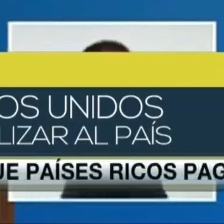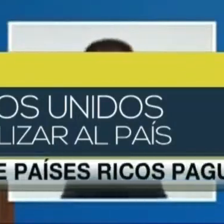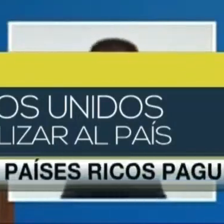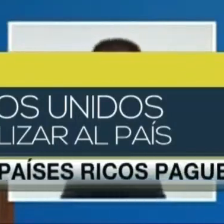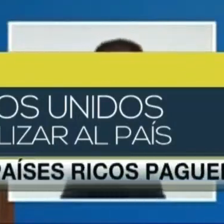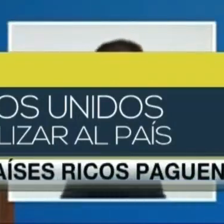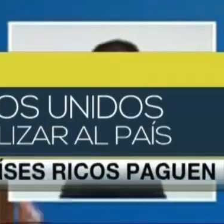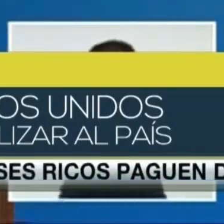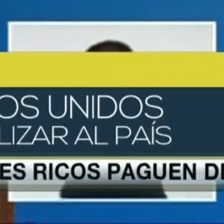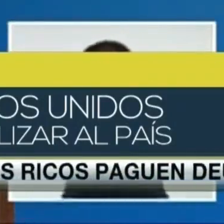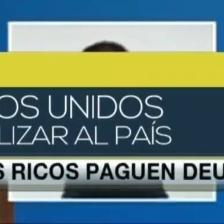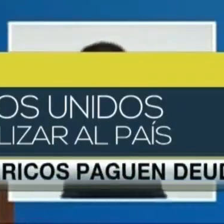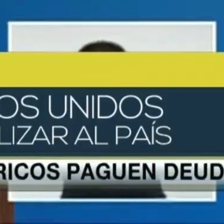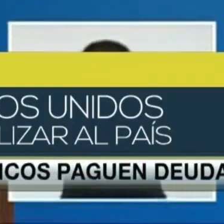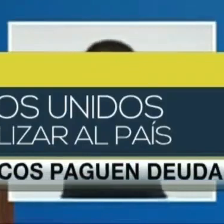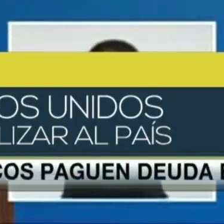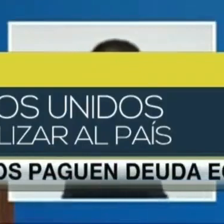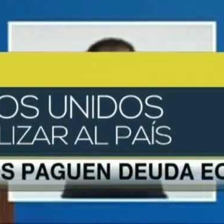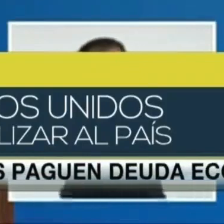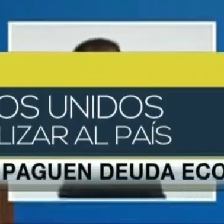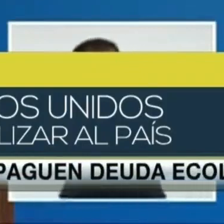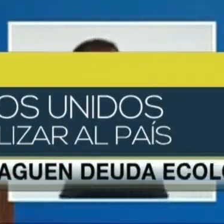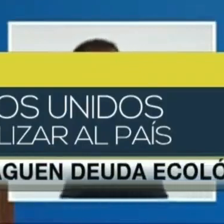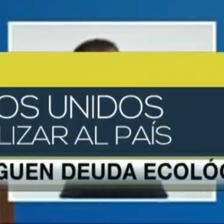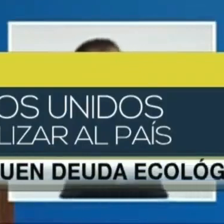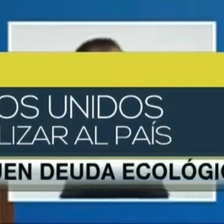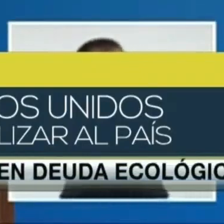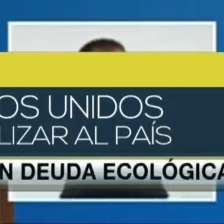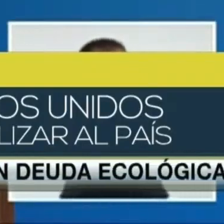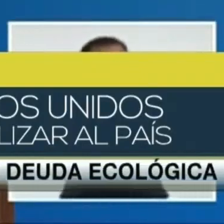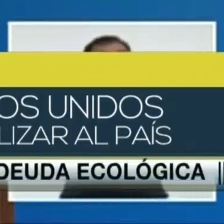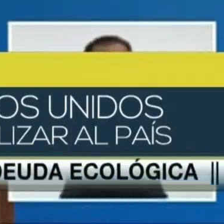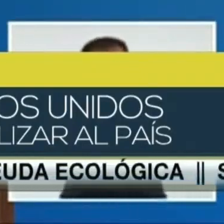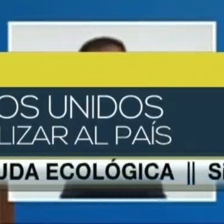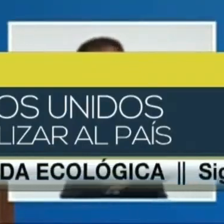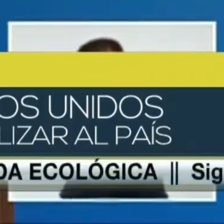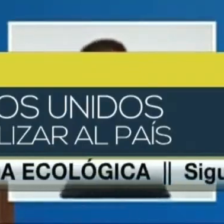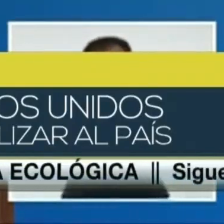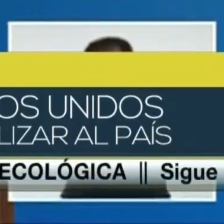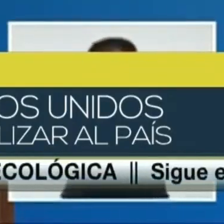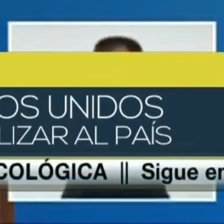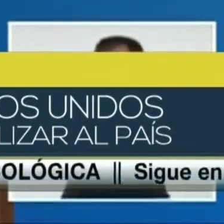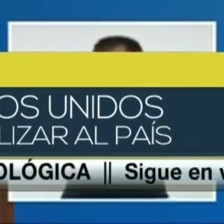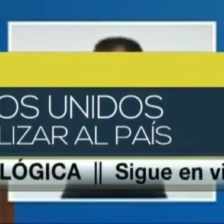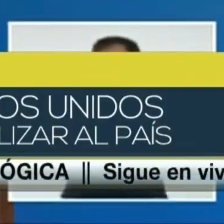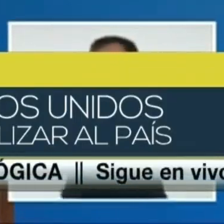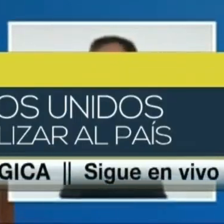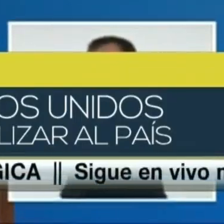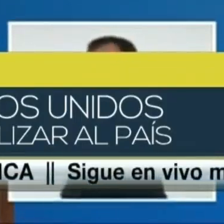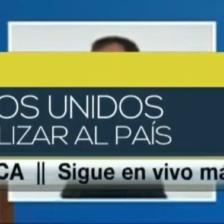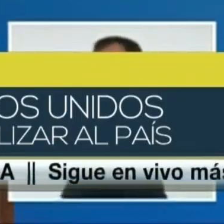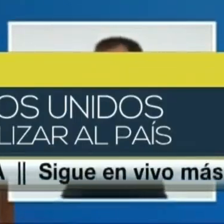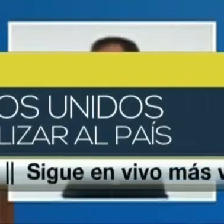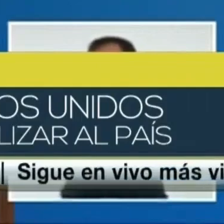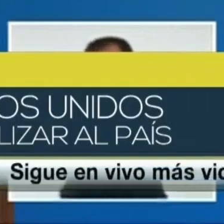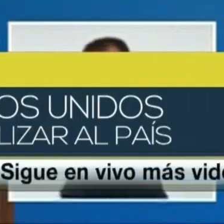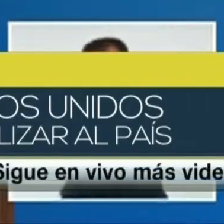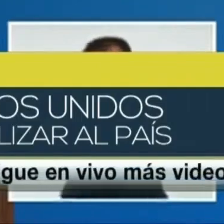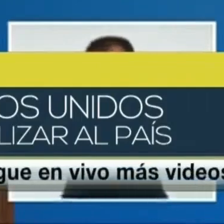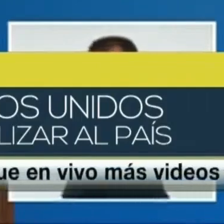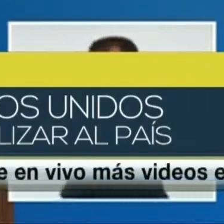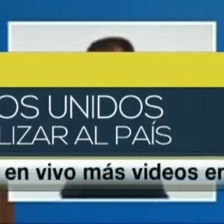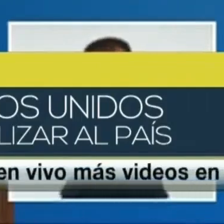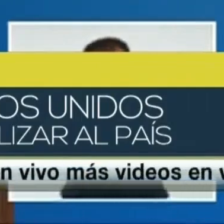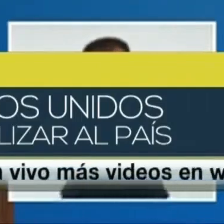podría hacer sería opinar sobre este importante asunto que es el bloqueo, que